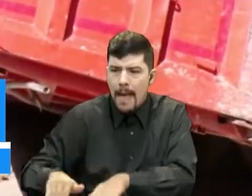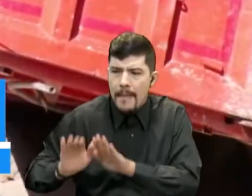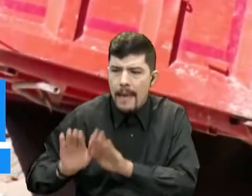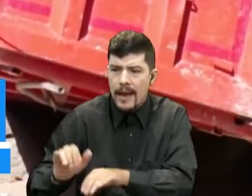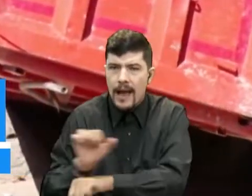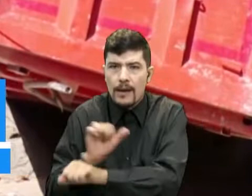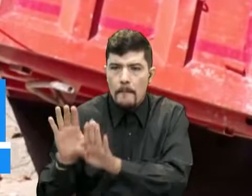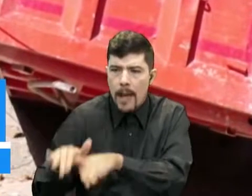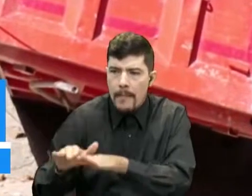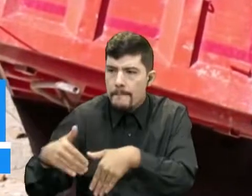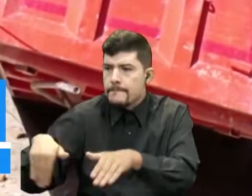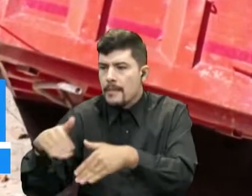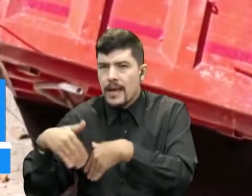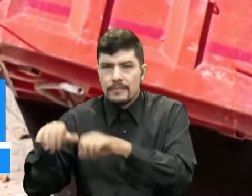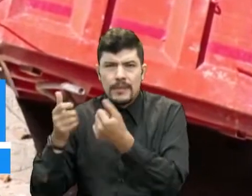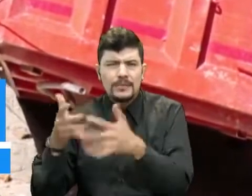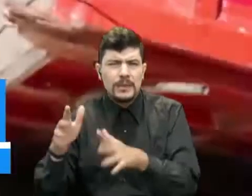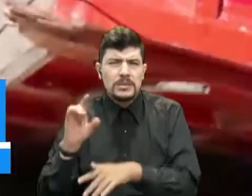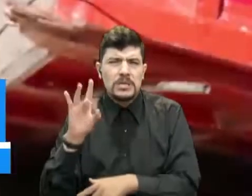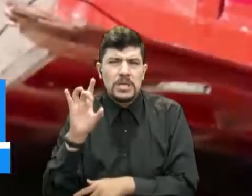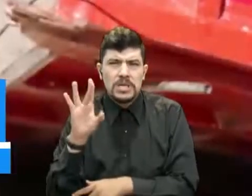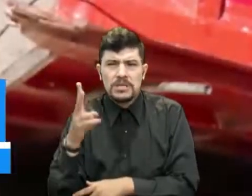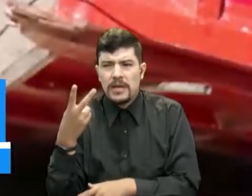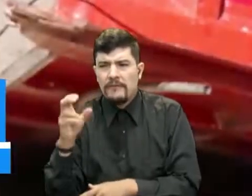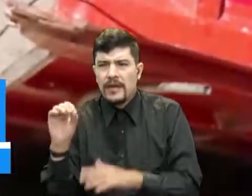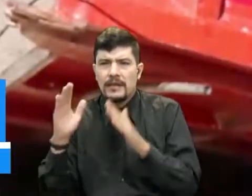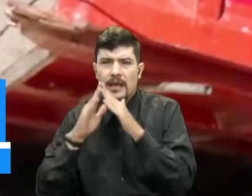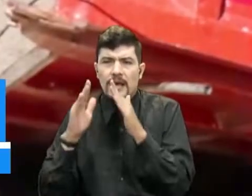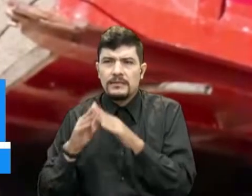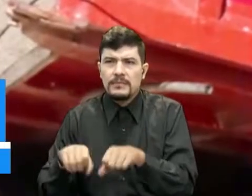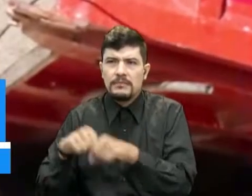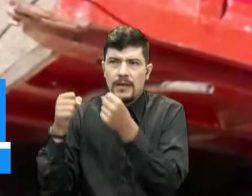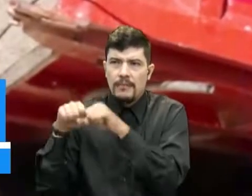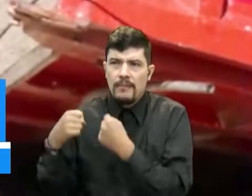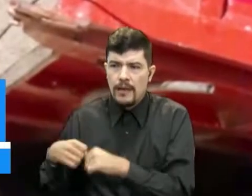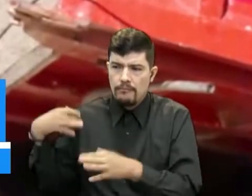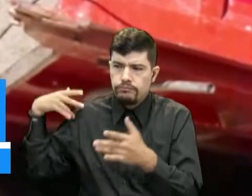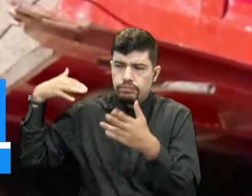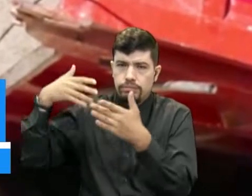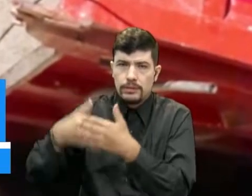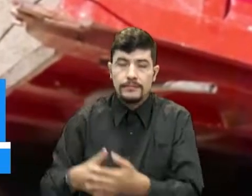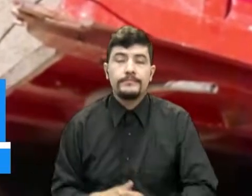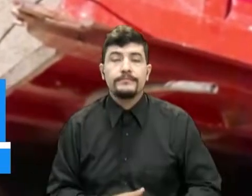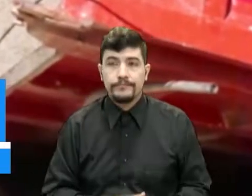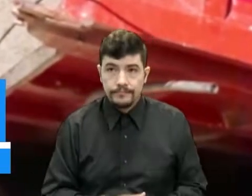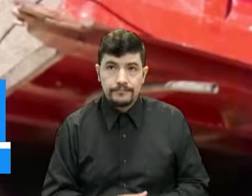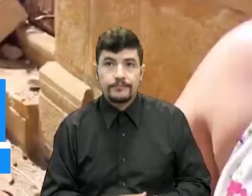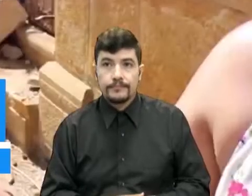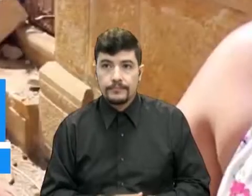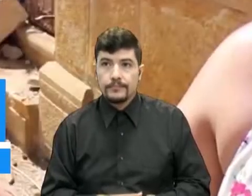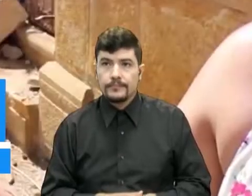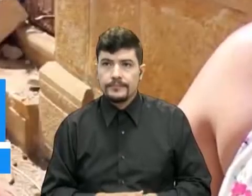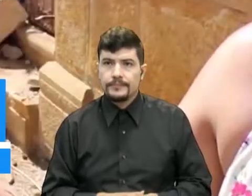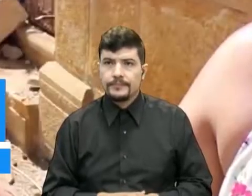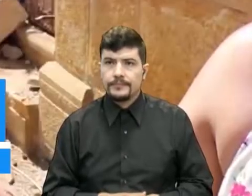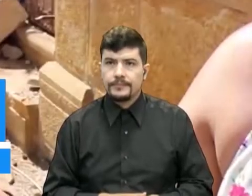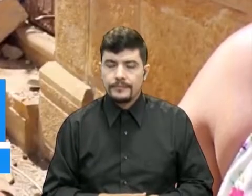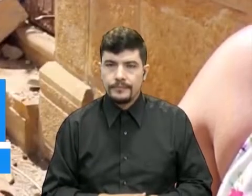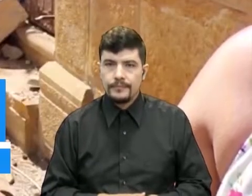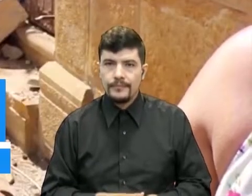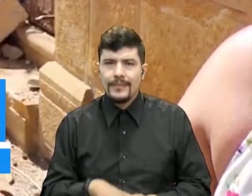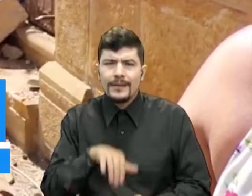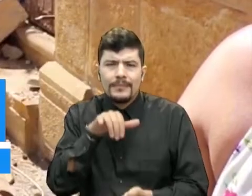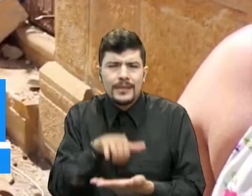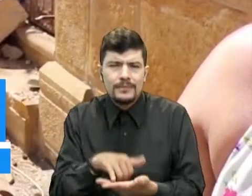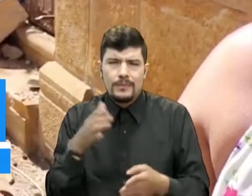acabado, bueno, 15, 20 casas alrededor de eso a través de todo el tiempo. Que no sea el mismo problema de que